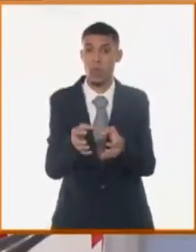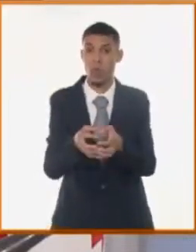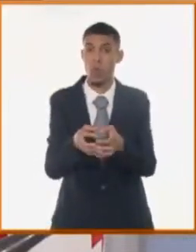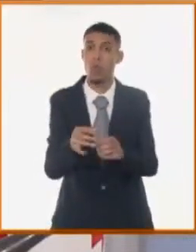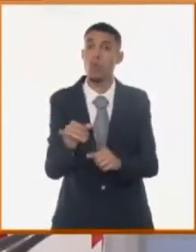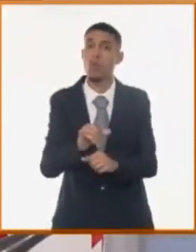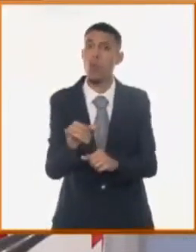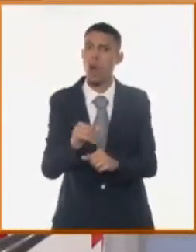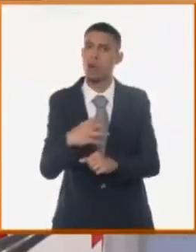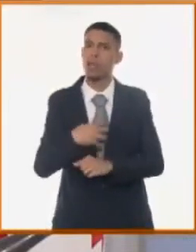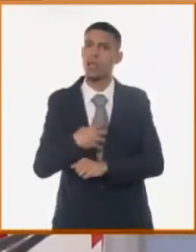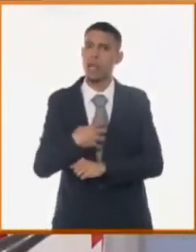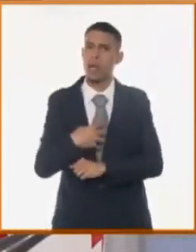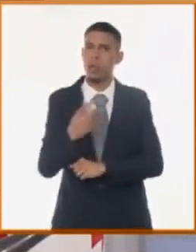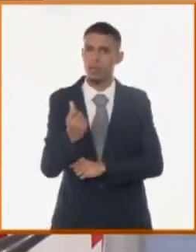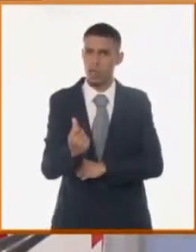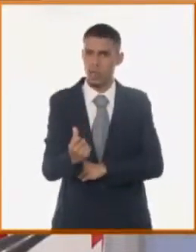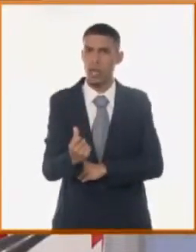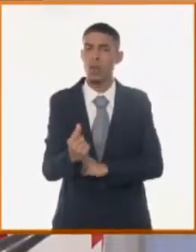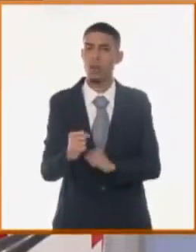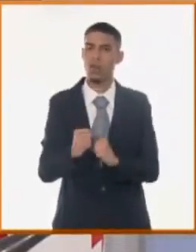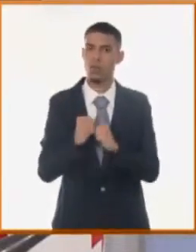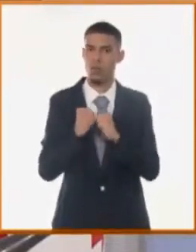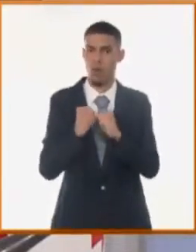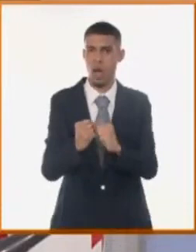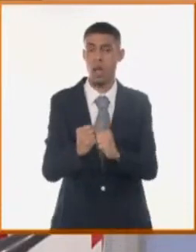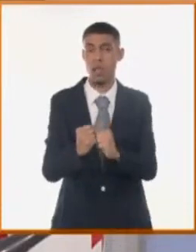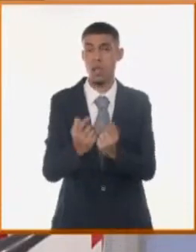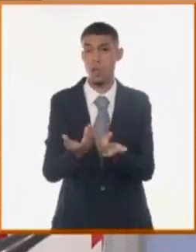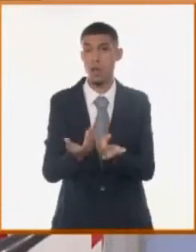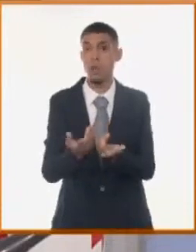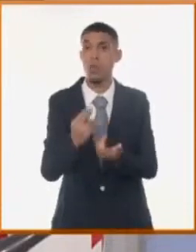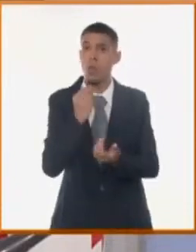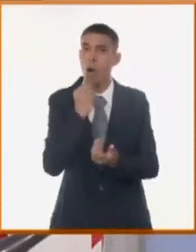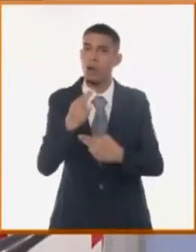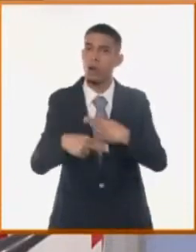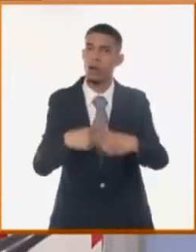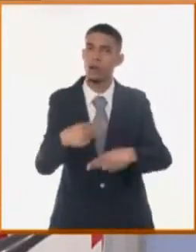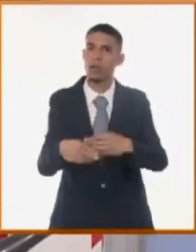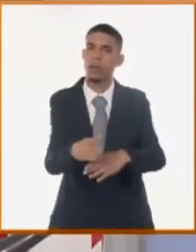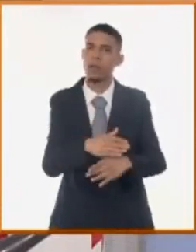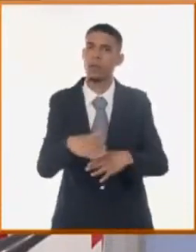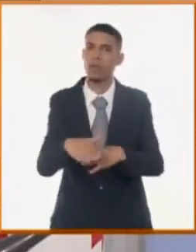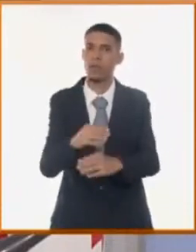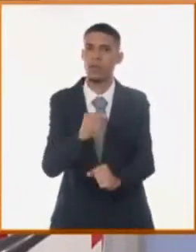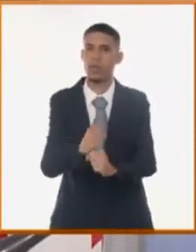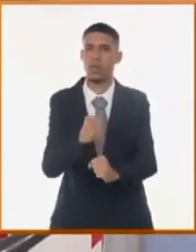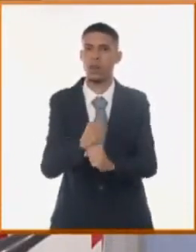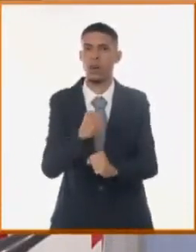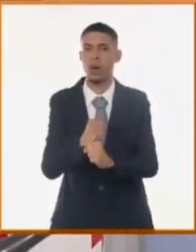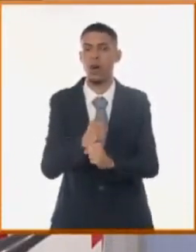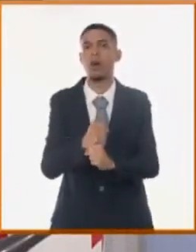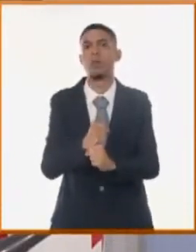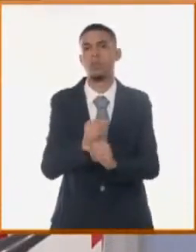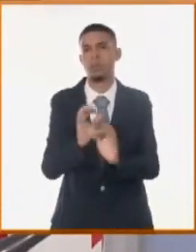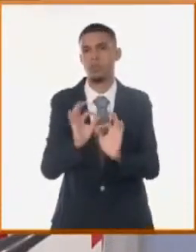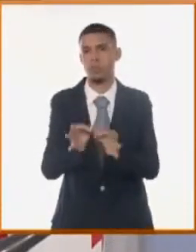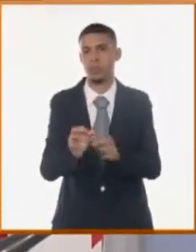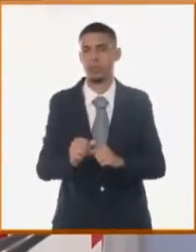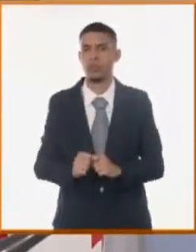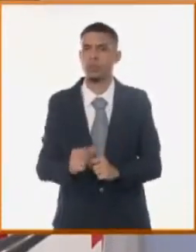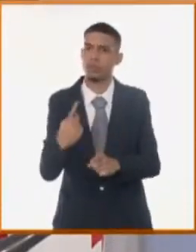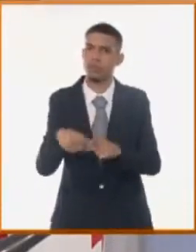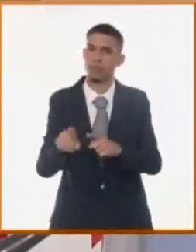capital relacional mucho más fuerte para con terceros, ya sean clientes, ya sean colegas, ya sean